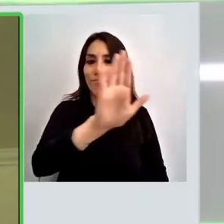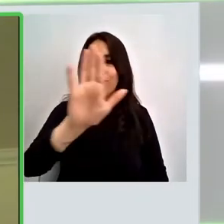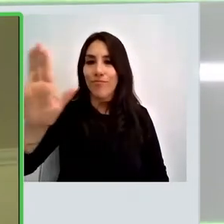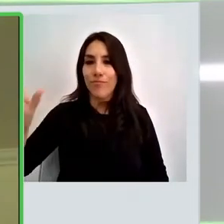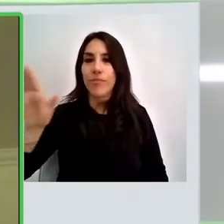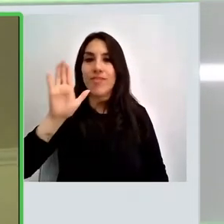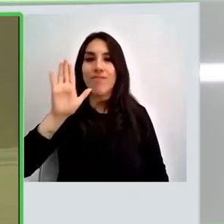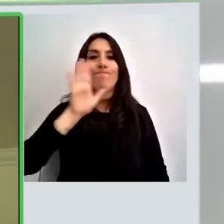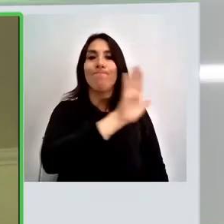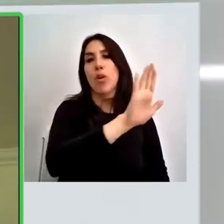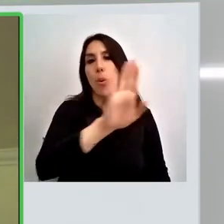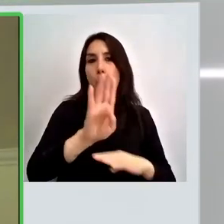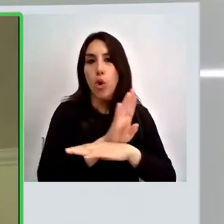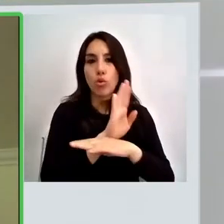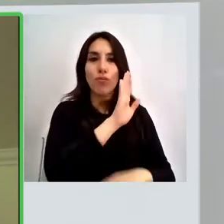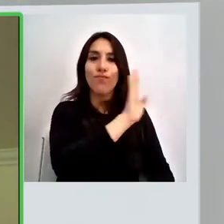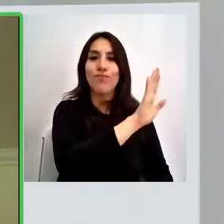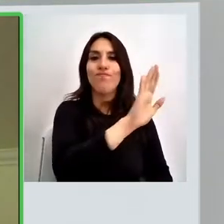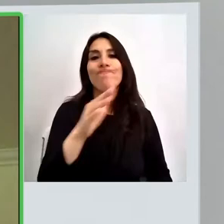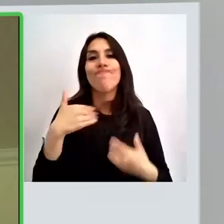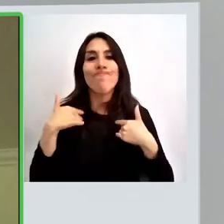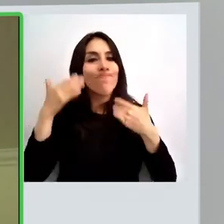y japón